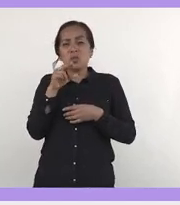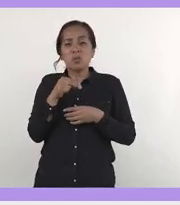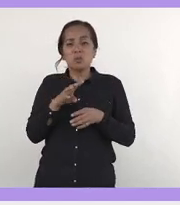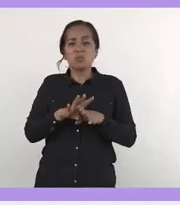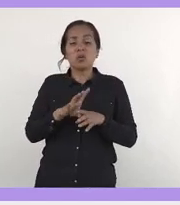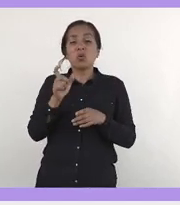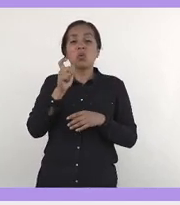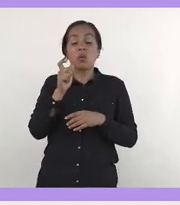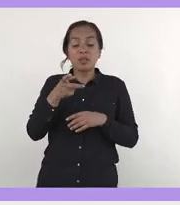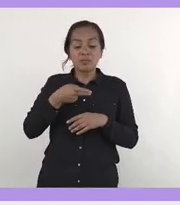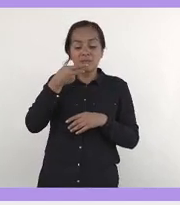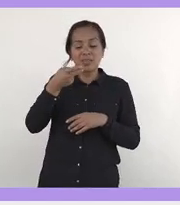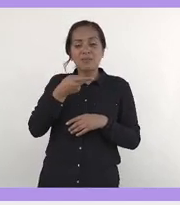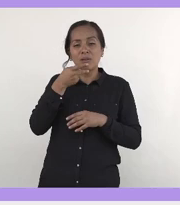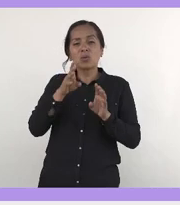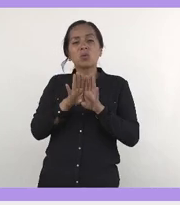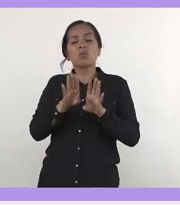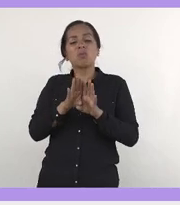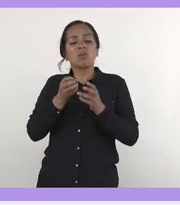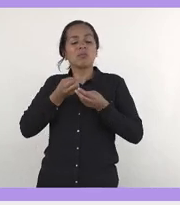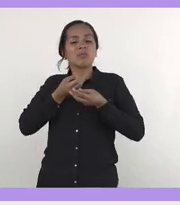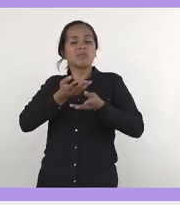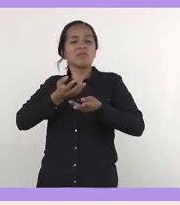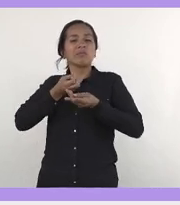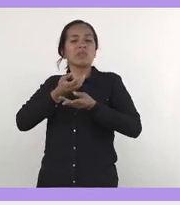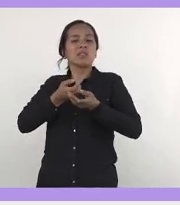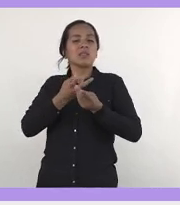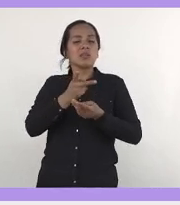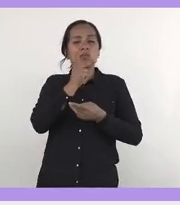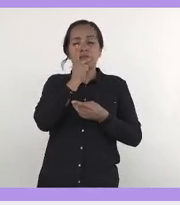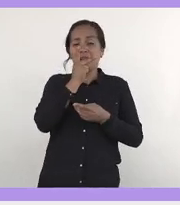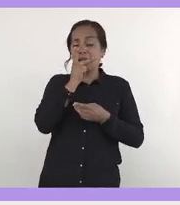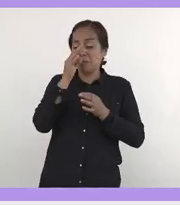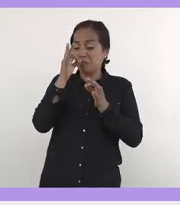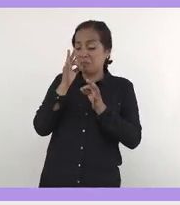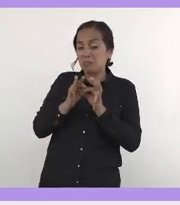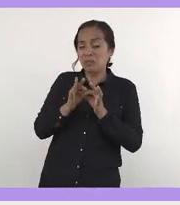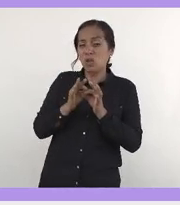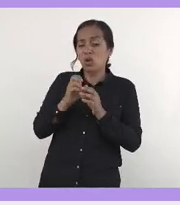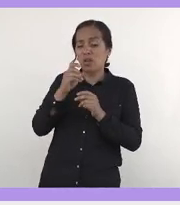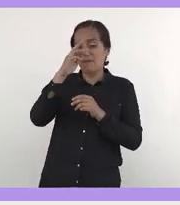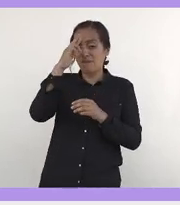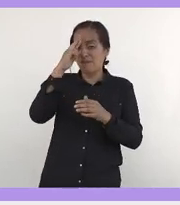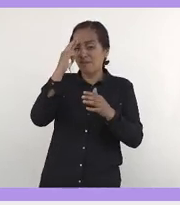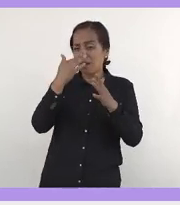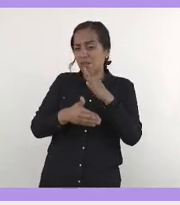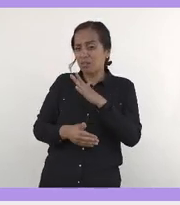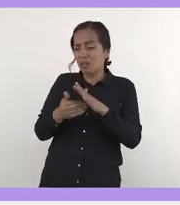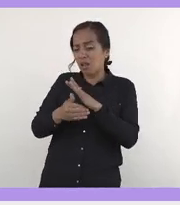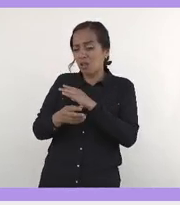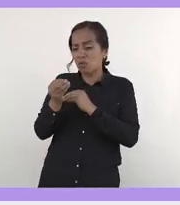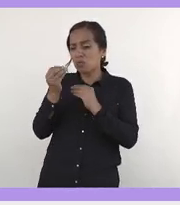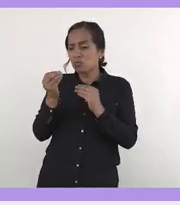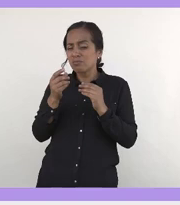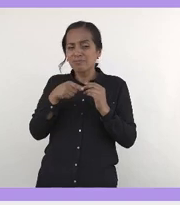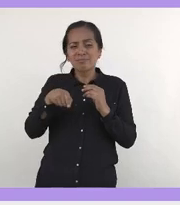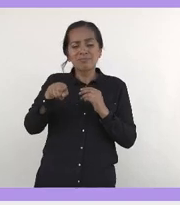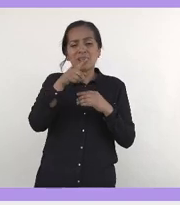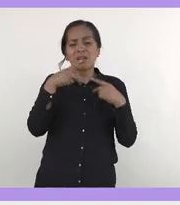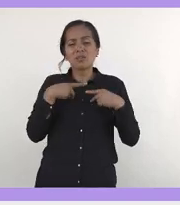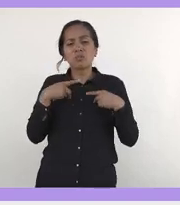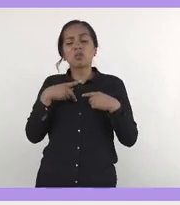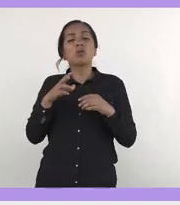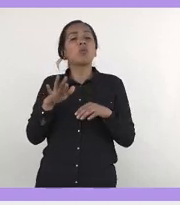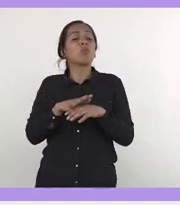Qué palabras están usando Cómo se están expresando de la gente si en realidad están faltándole al respeto no a veces faltamos mucho al respeto por